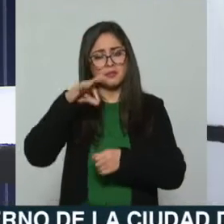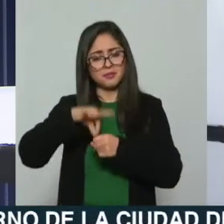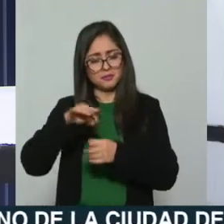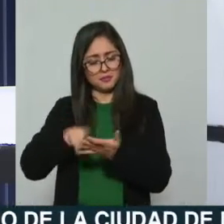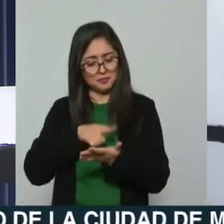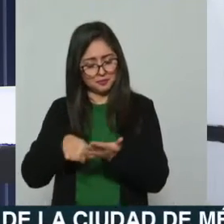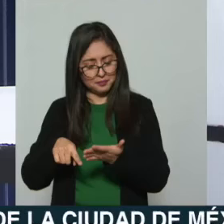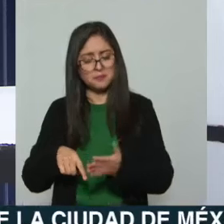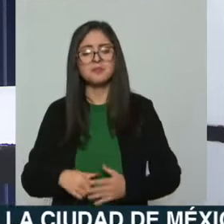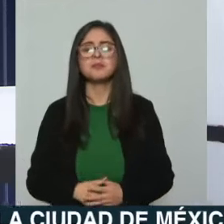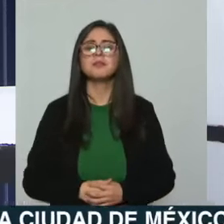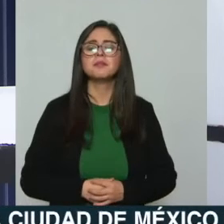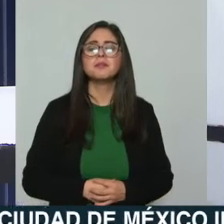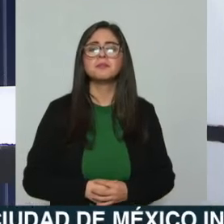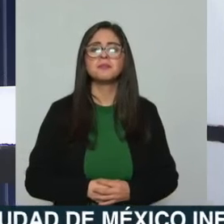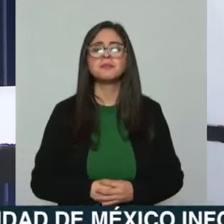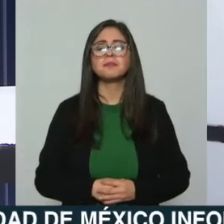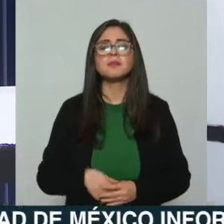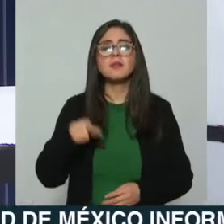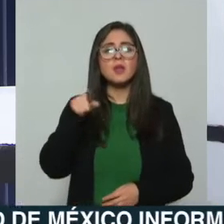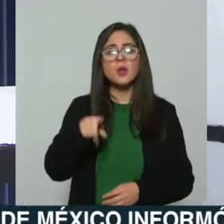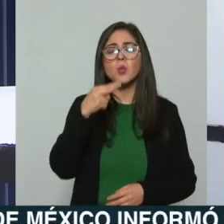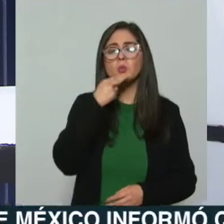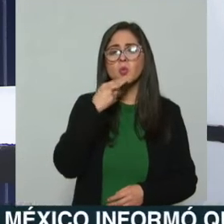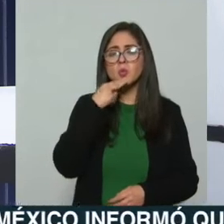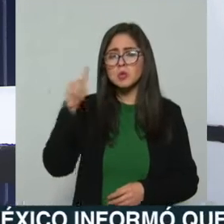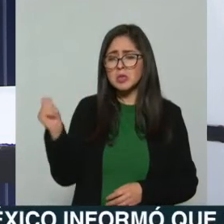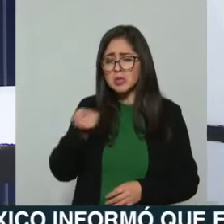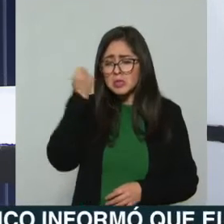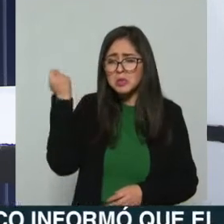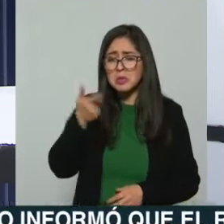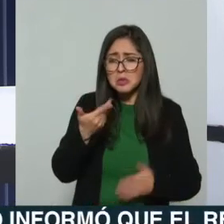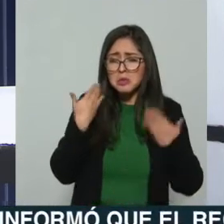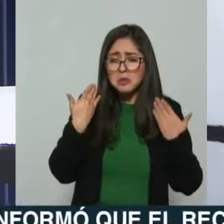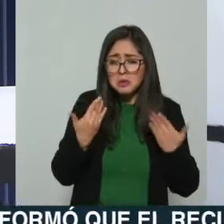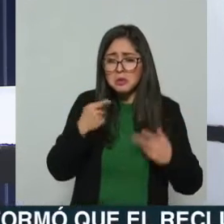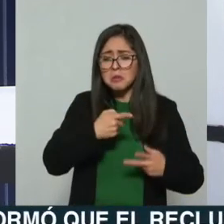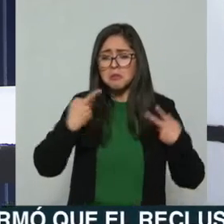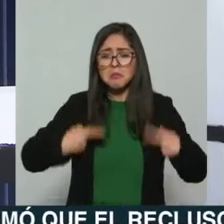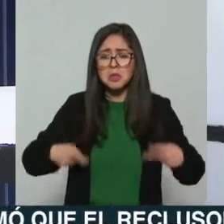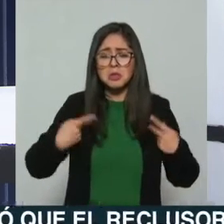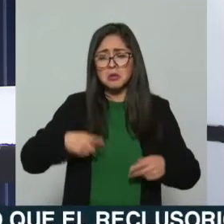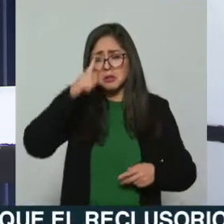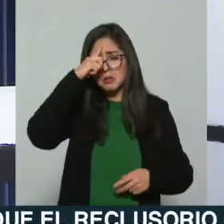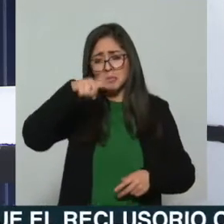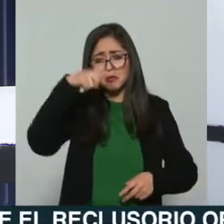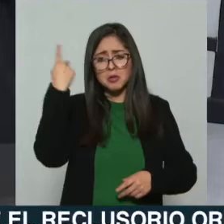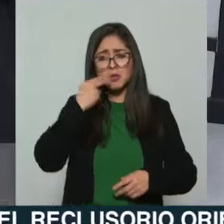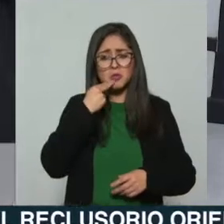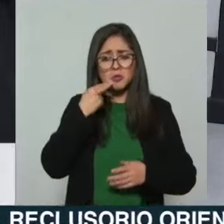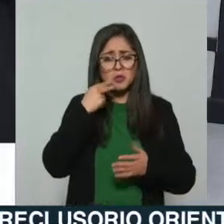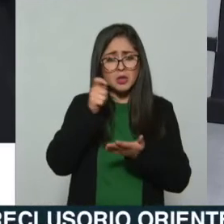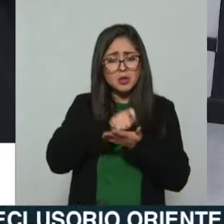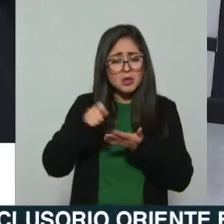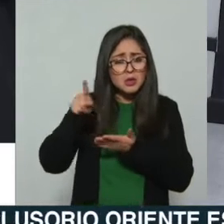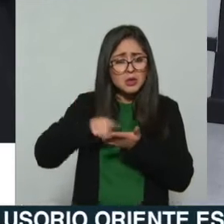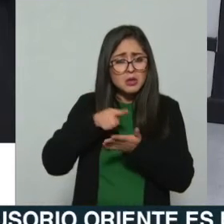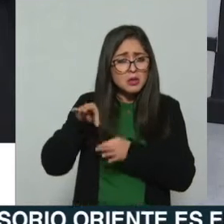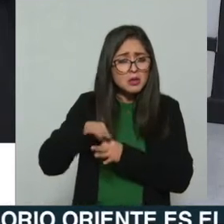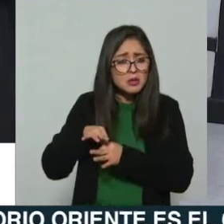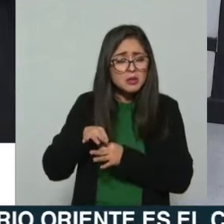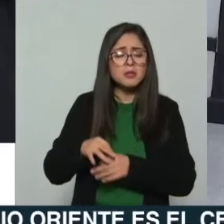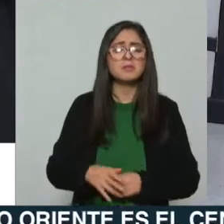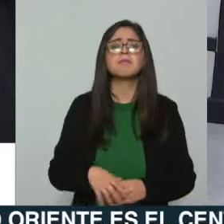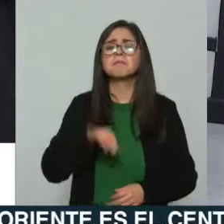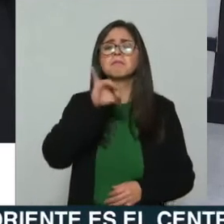estos temas de digitales, de la tecnología? ¿Hemos participado más con esta facilidad que nos brindan estas herramientas? Mucho más, Ale. Fíjate que ahorita